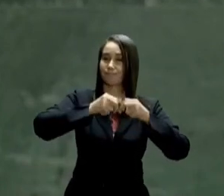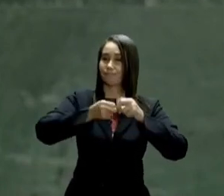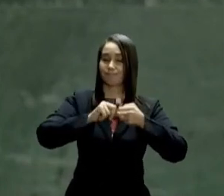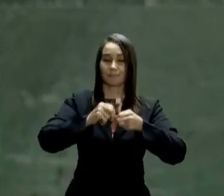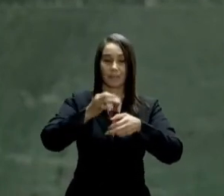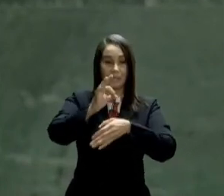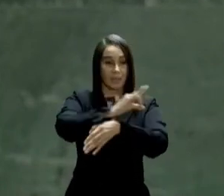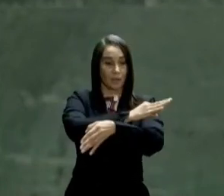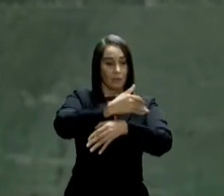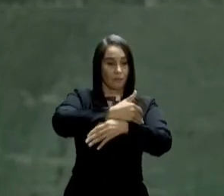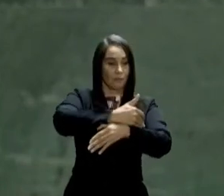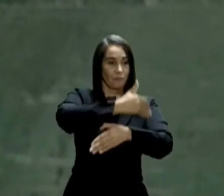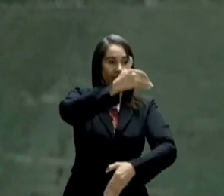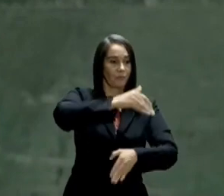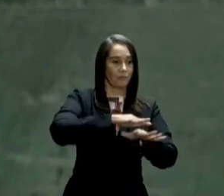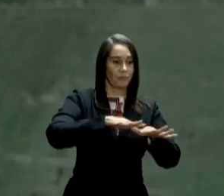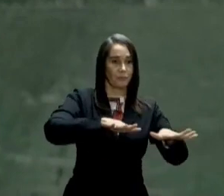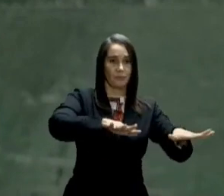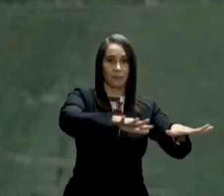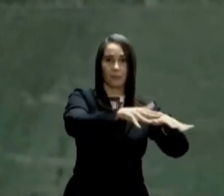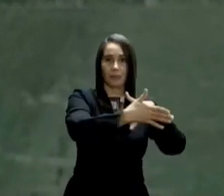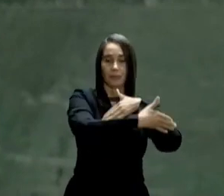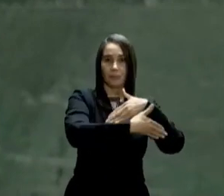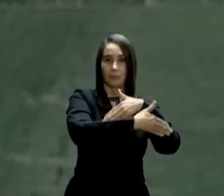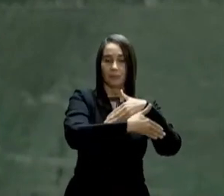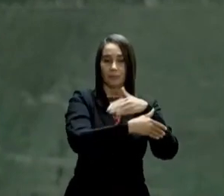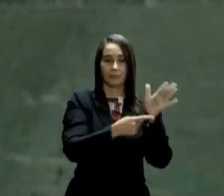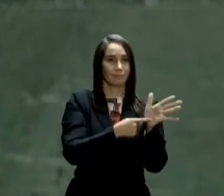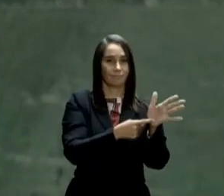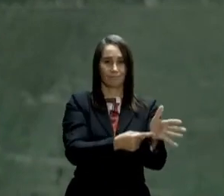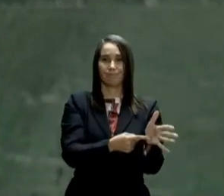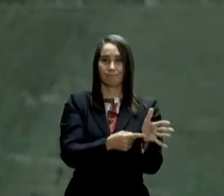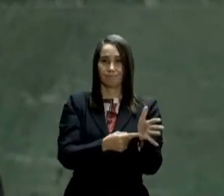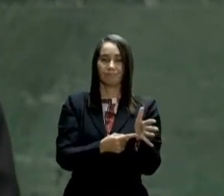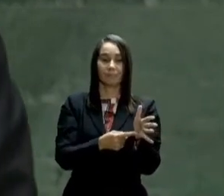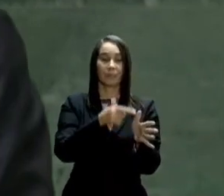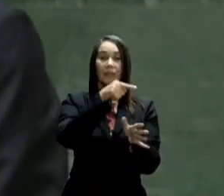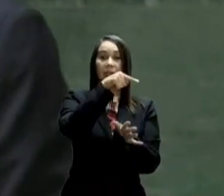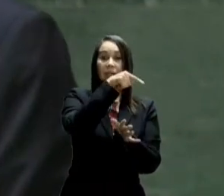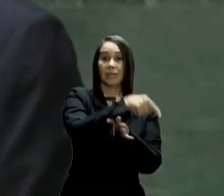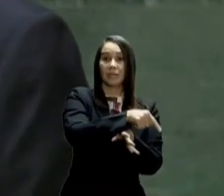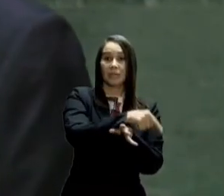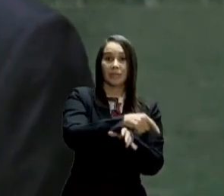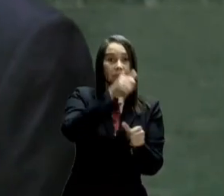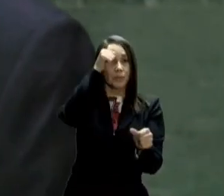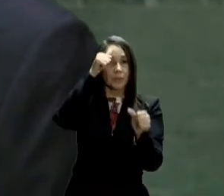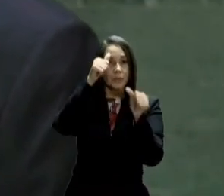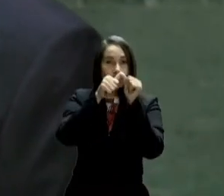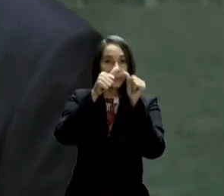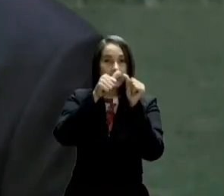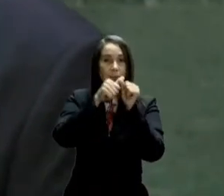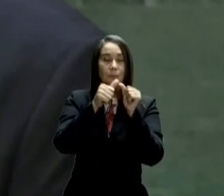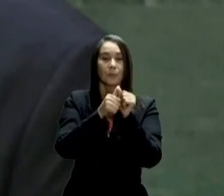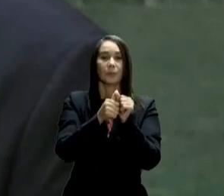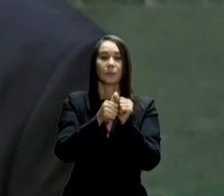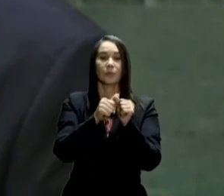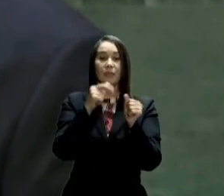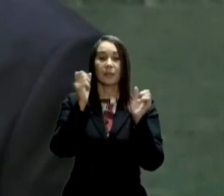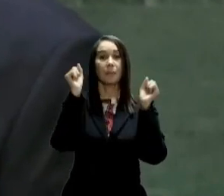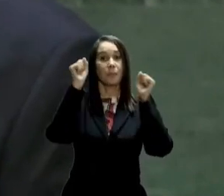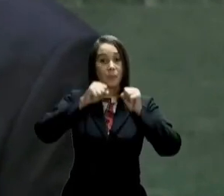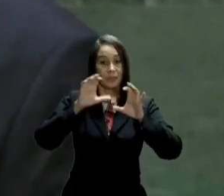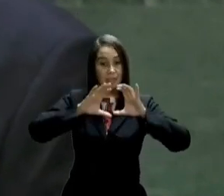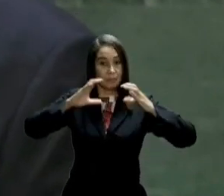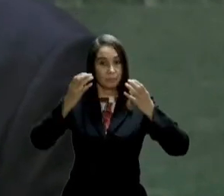Esta frontera natural no es solo una lección geográfica, sino es un potente recordatorio de lo que le espera al mundo